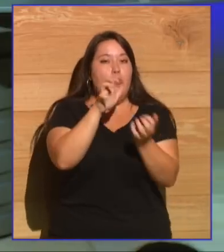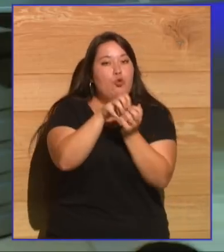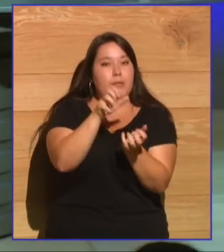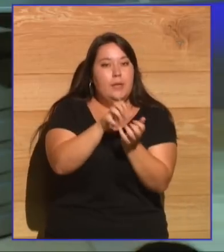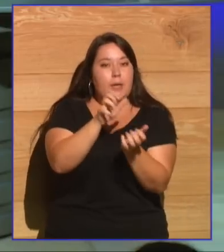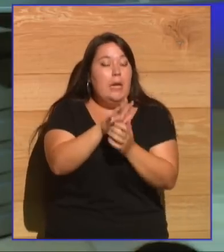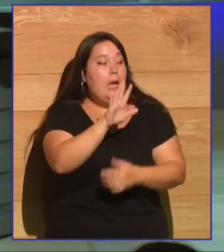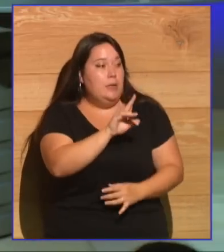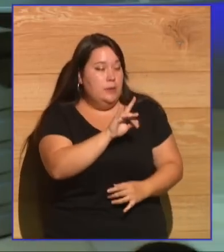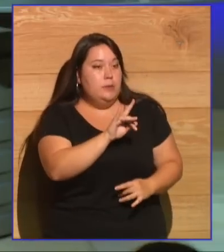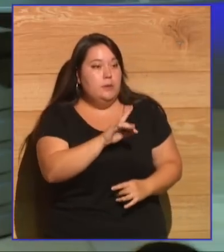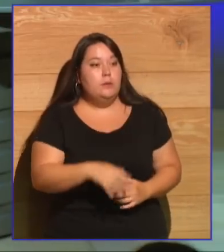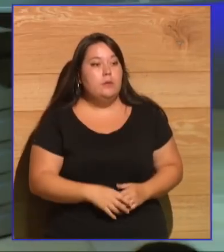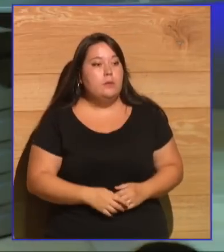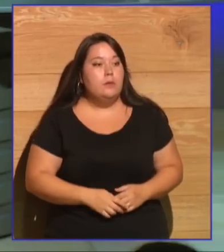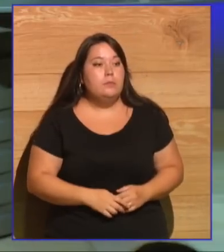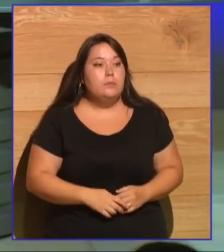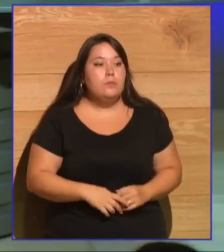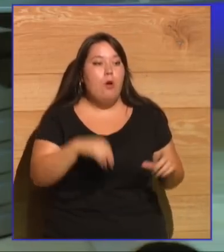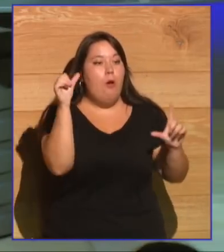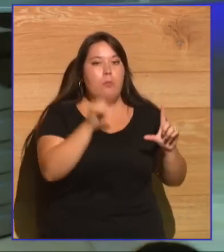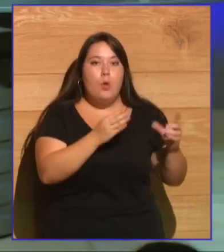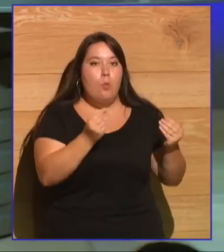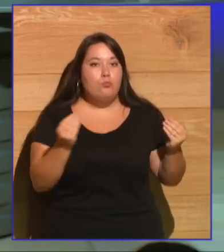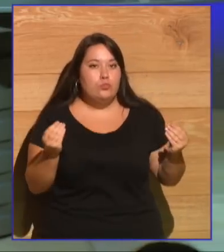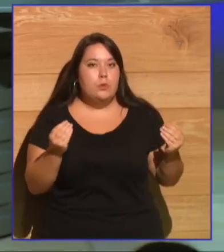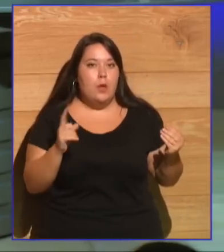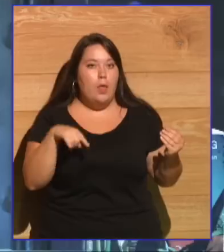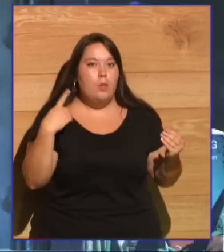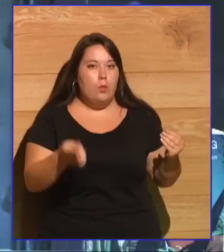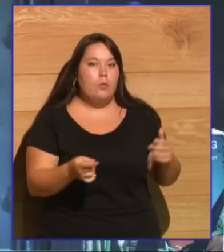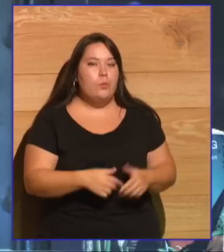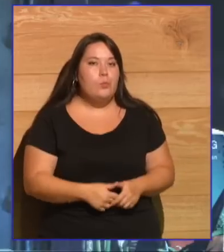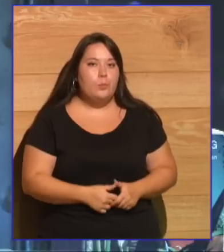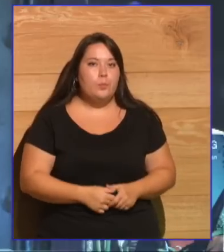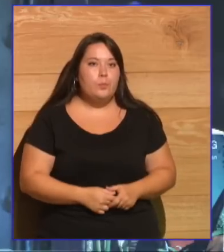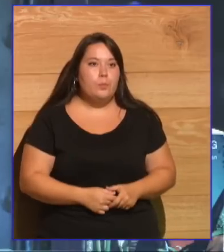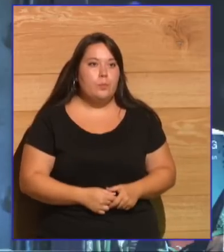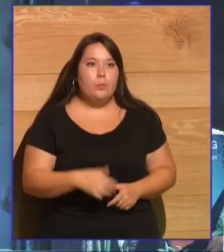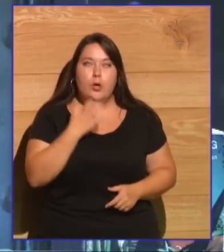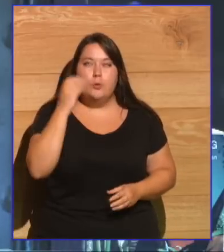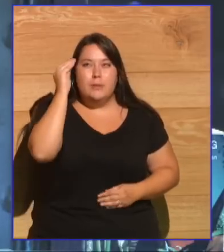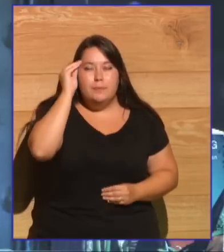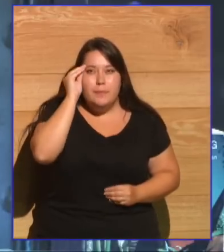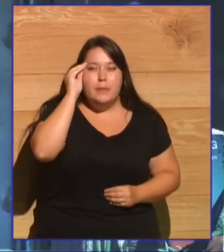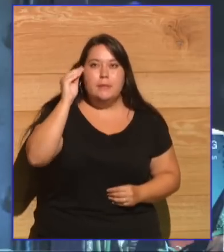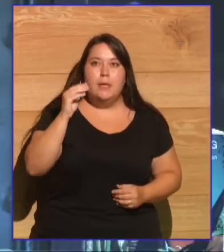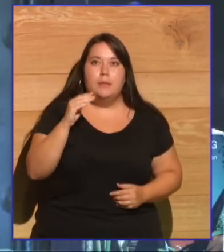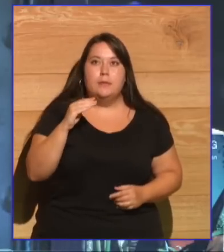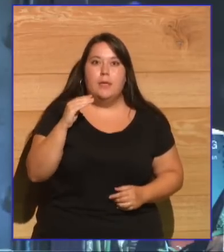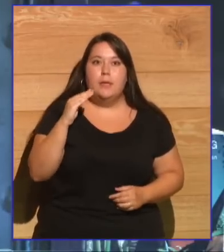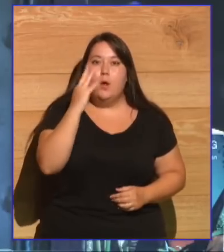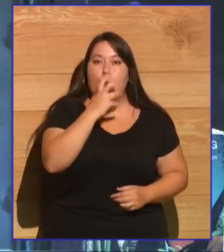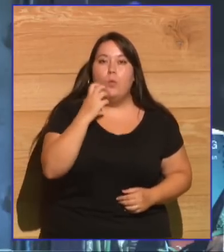seguros sí es muy bien muchísimas películas que has visto a posteriori películas y si piensas por ejemplo en cuento de